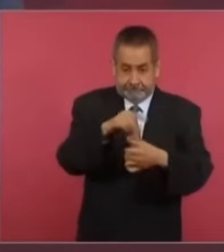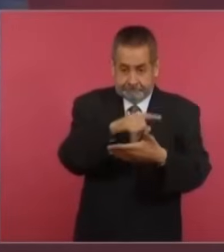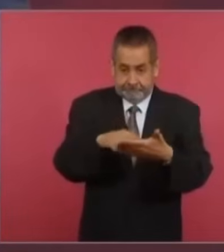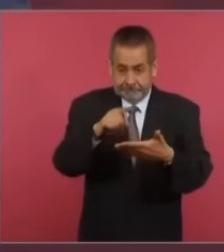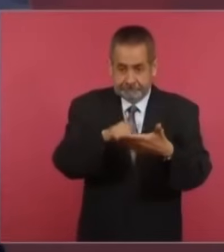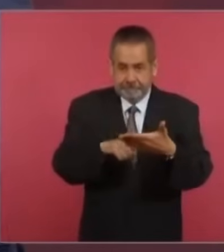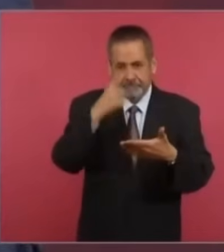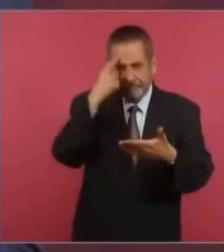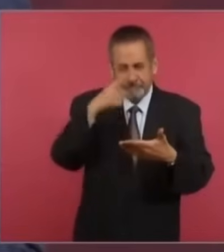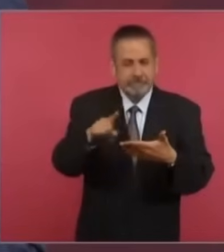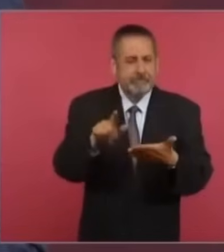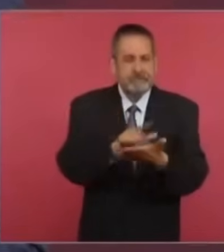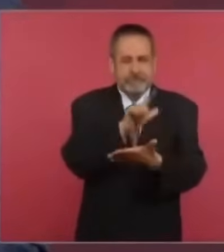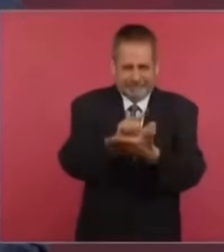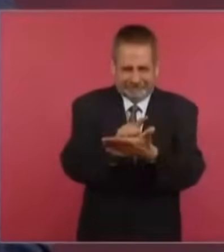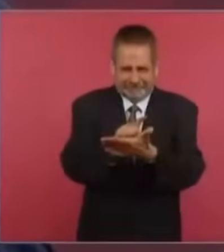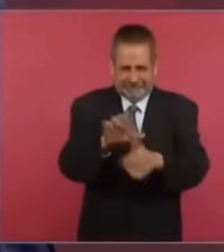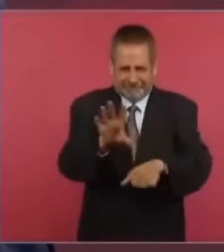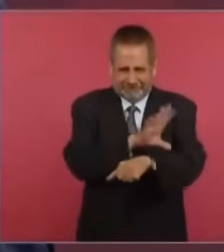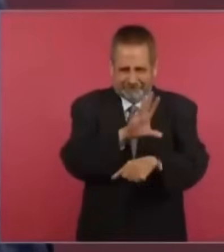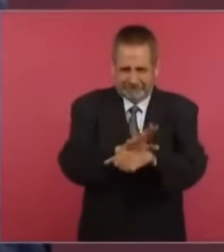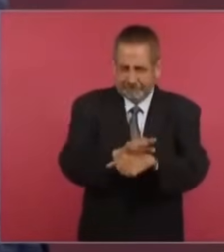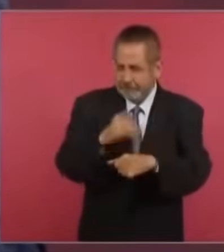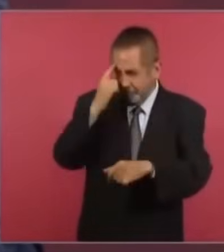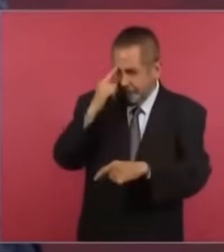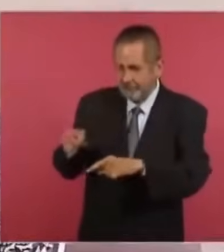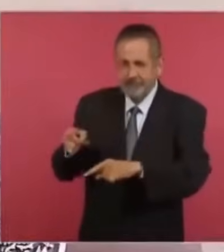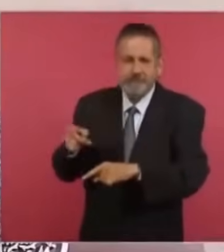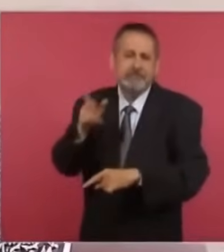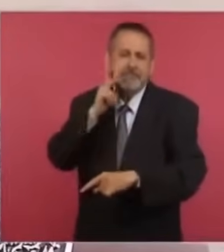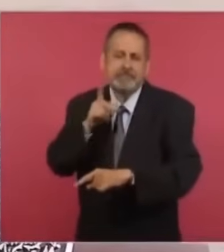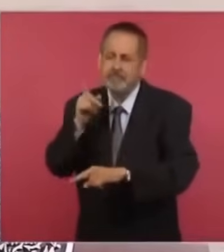la reforma energética para privatizar el petróleo,